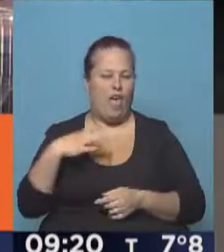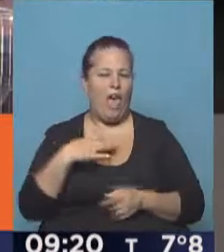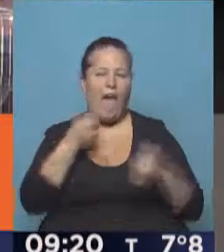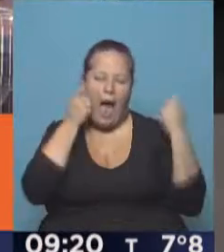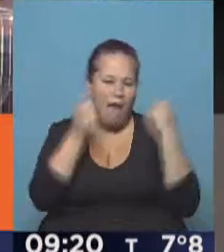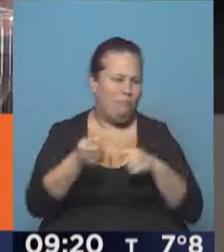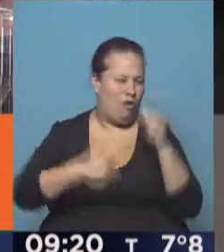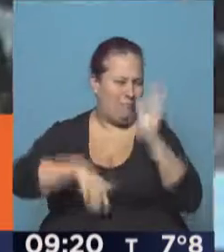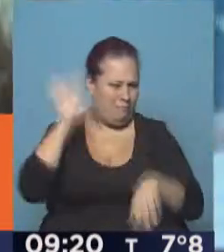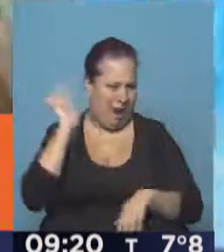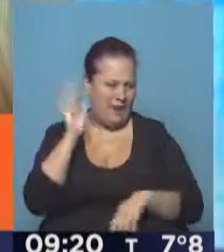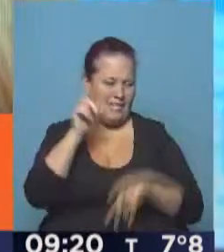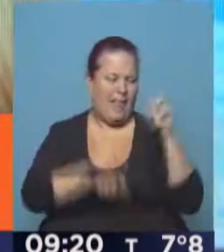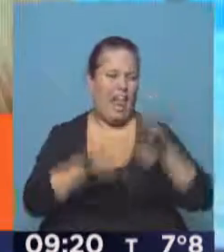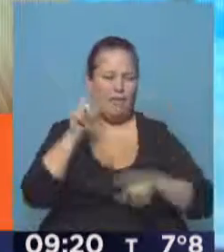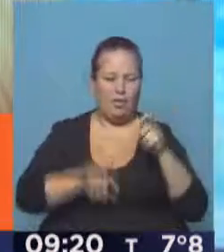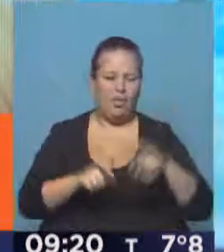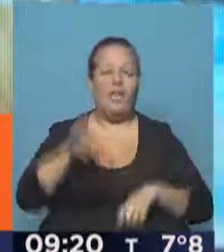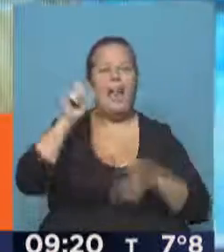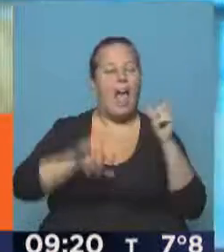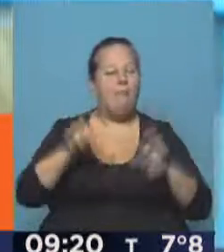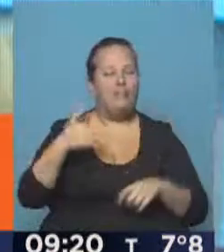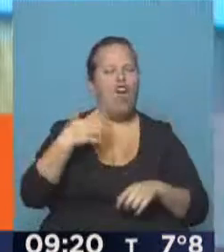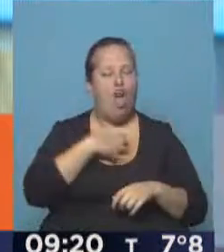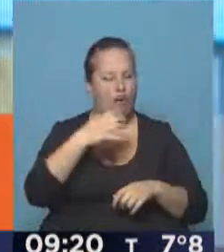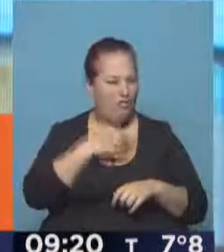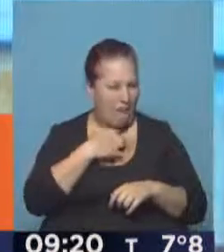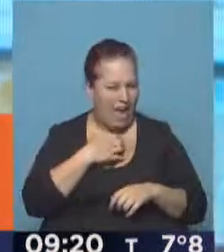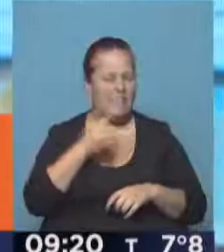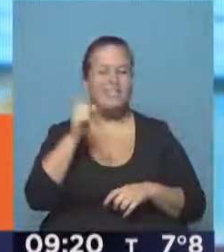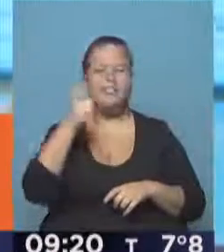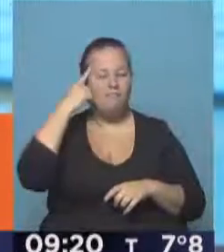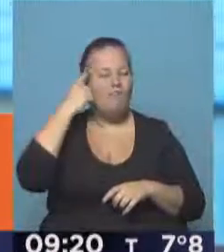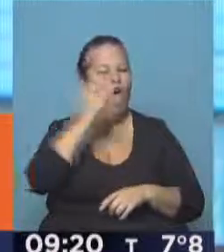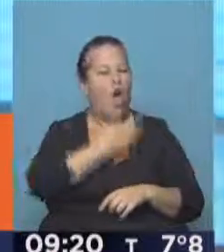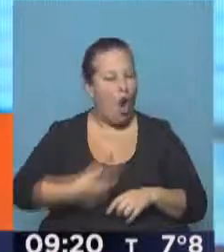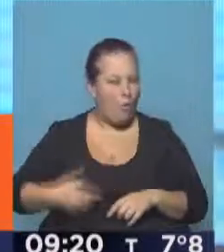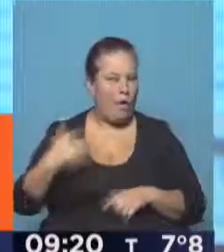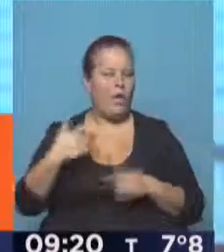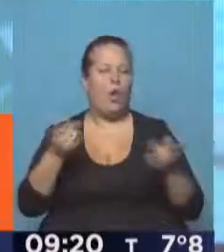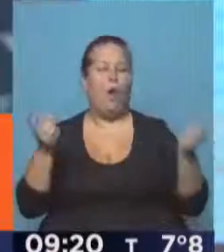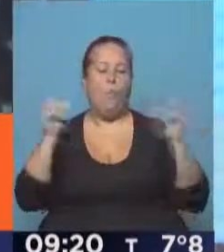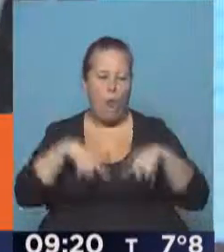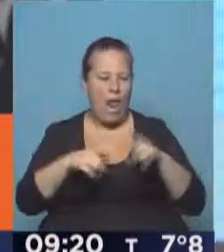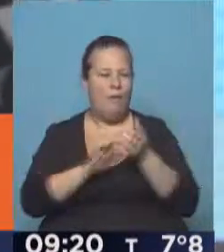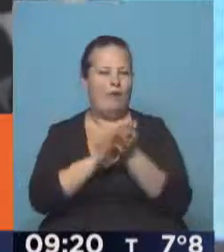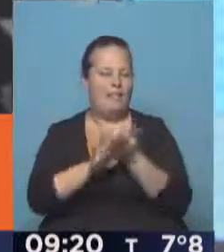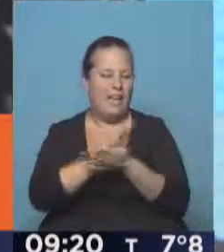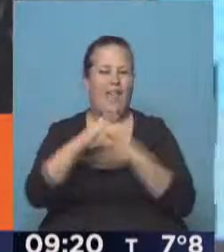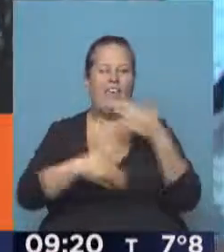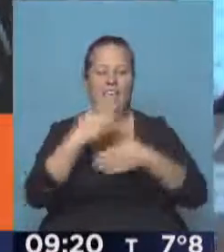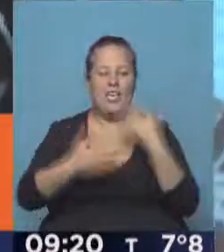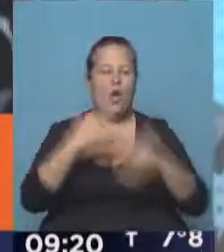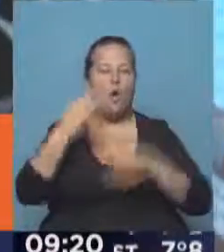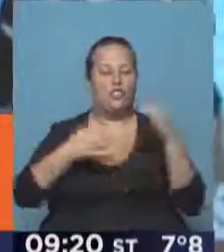apoyo mayoritario de la gente. La gente tiene confianza en que el gobierno va a reconciliar el desarrollo con la